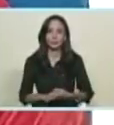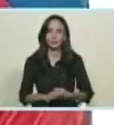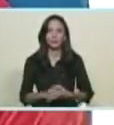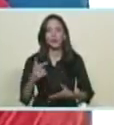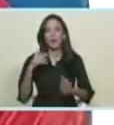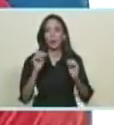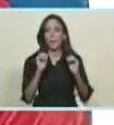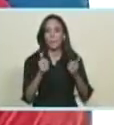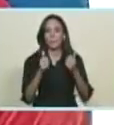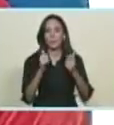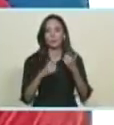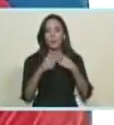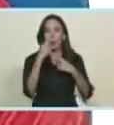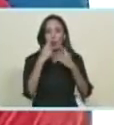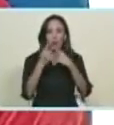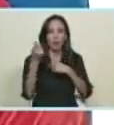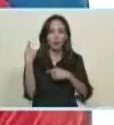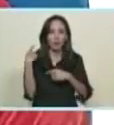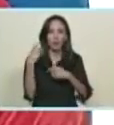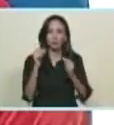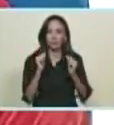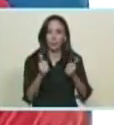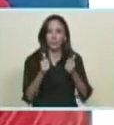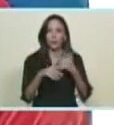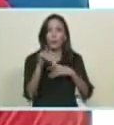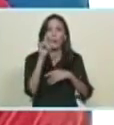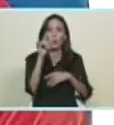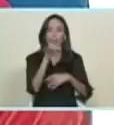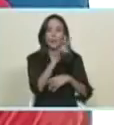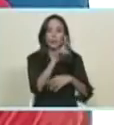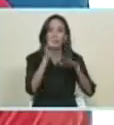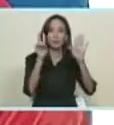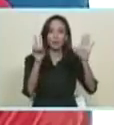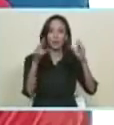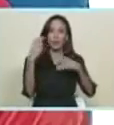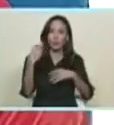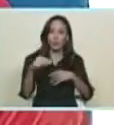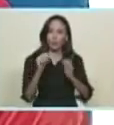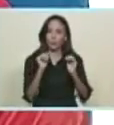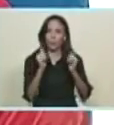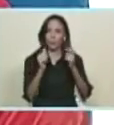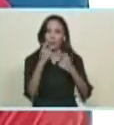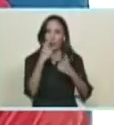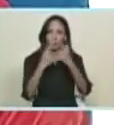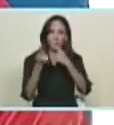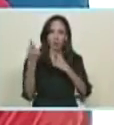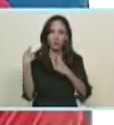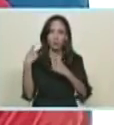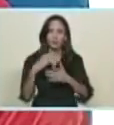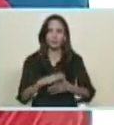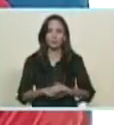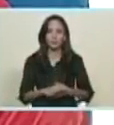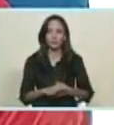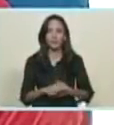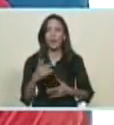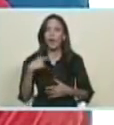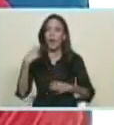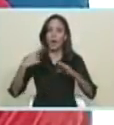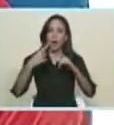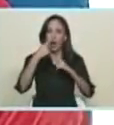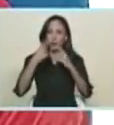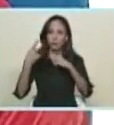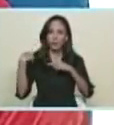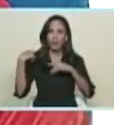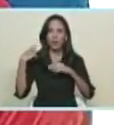que se inició el día de ayer, lunes 27 de noviembre, con la videoconferencia